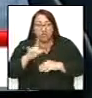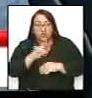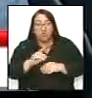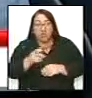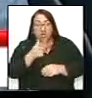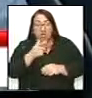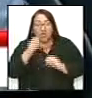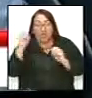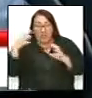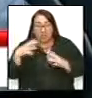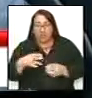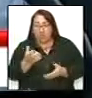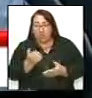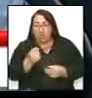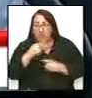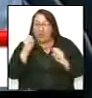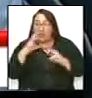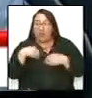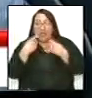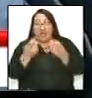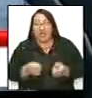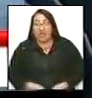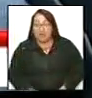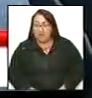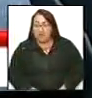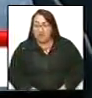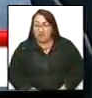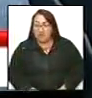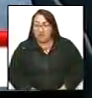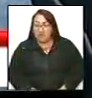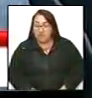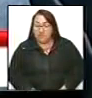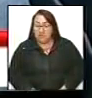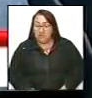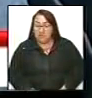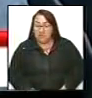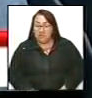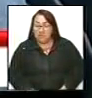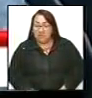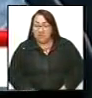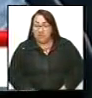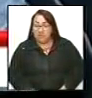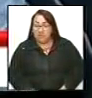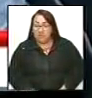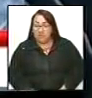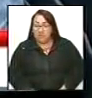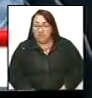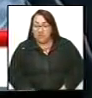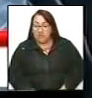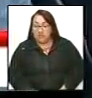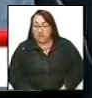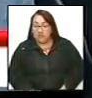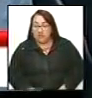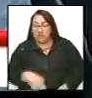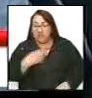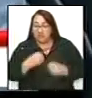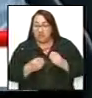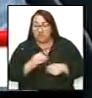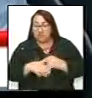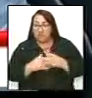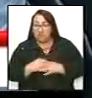como una producción que usted cobran por la energía que regalas eso ya lo comprobamos un tema técnico de los medidores que se puede subsanar con